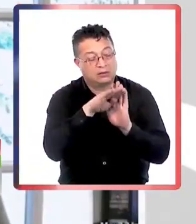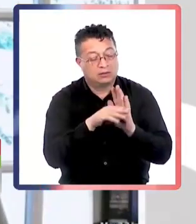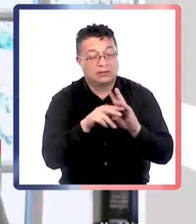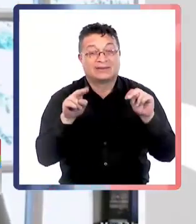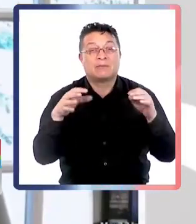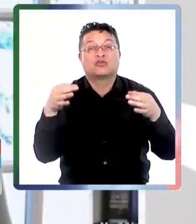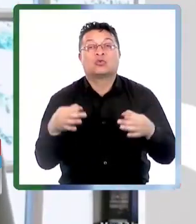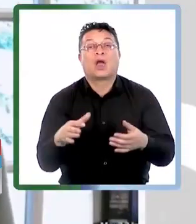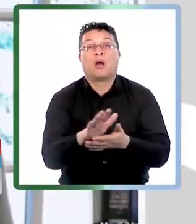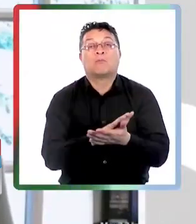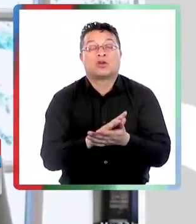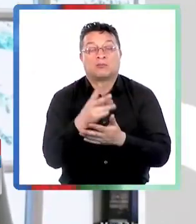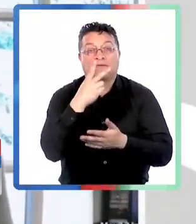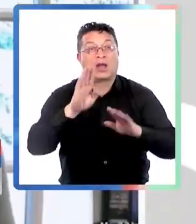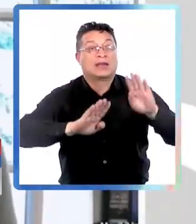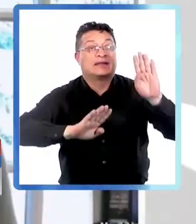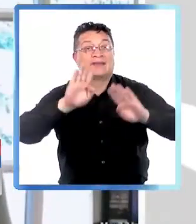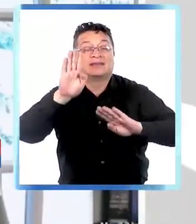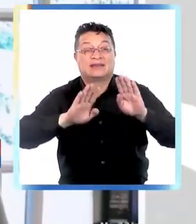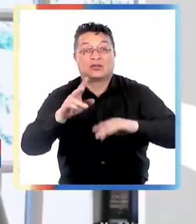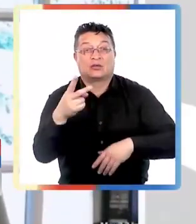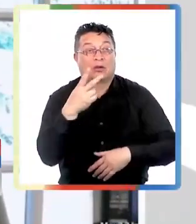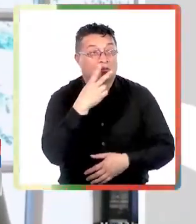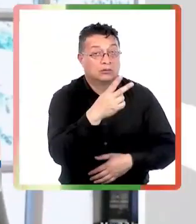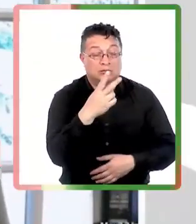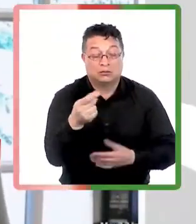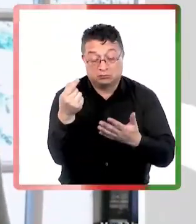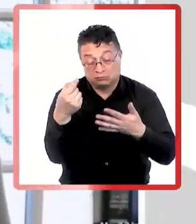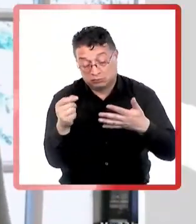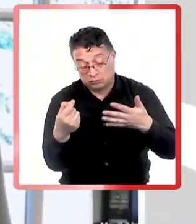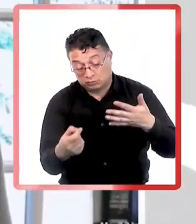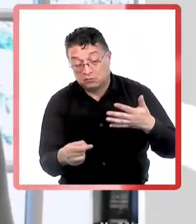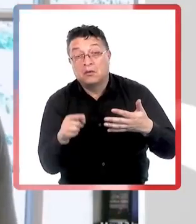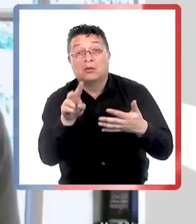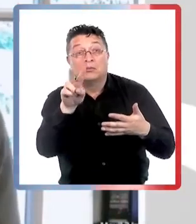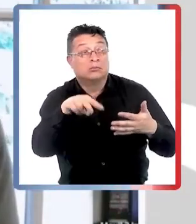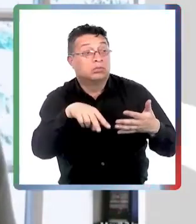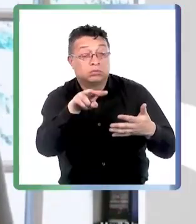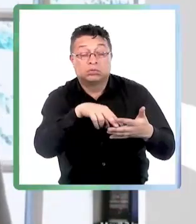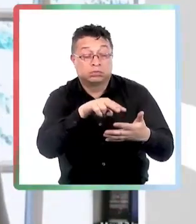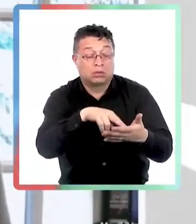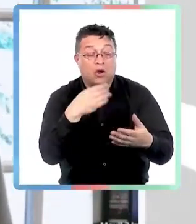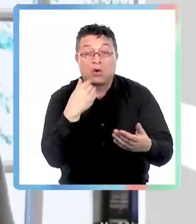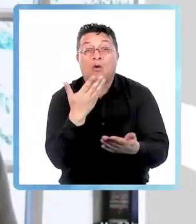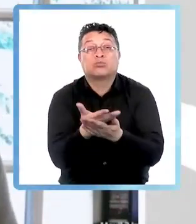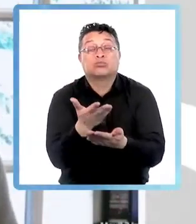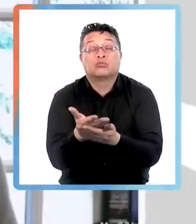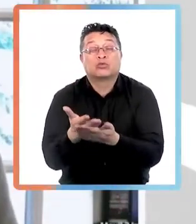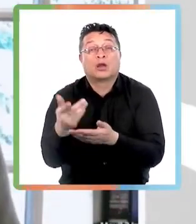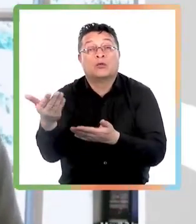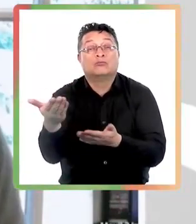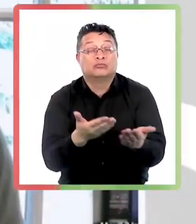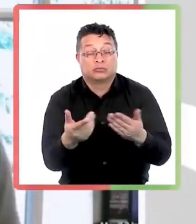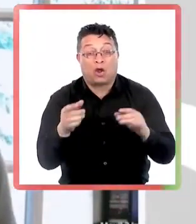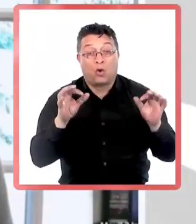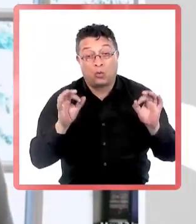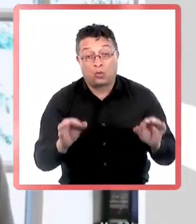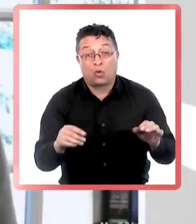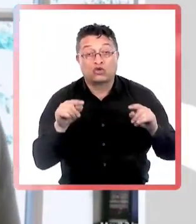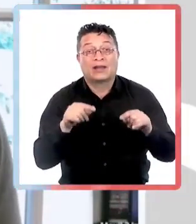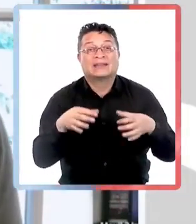más clara en seguridad? Por ejemplo, cuando uno veía a los candidatos convencionales, uno revisaba justamente la oferta que